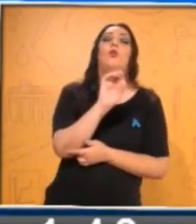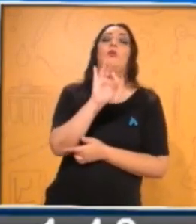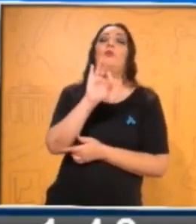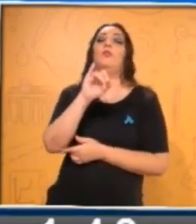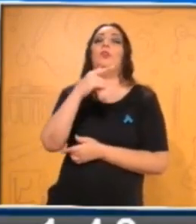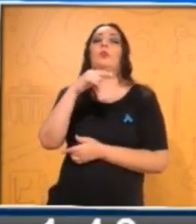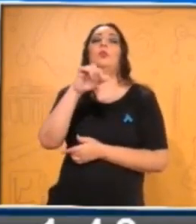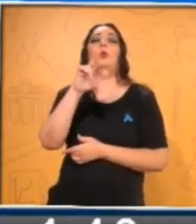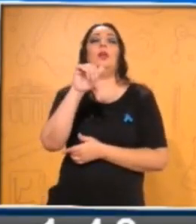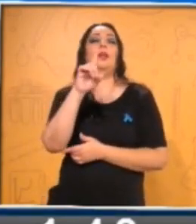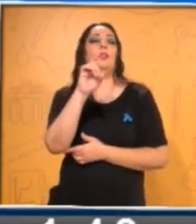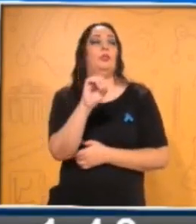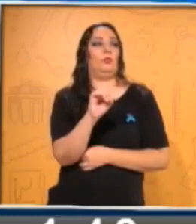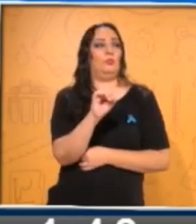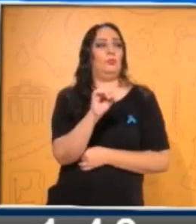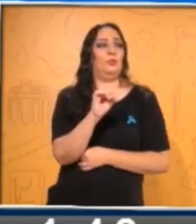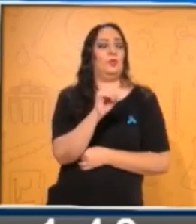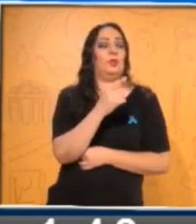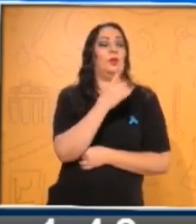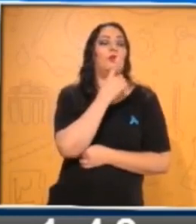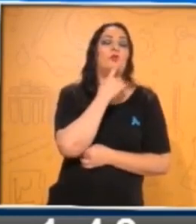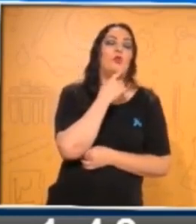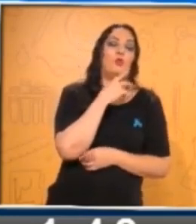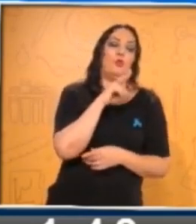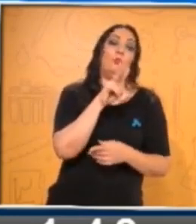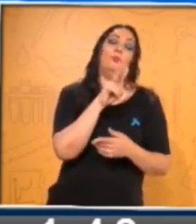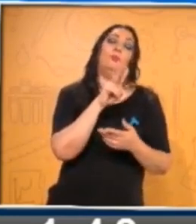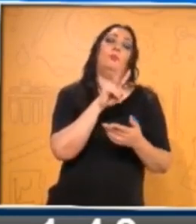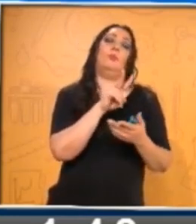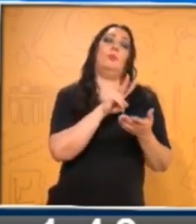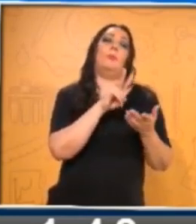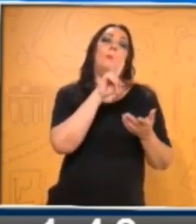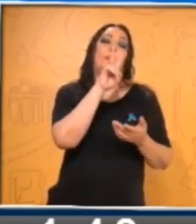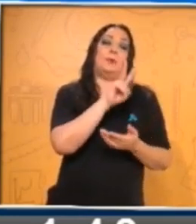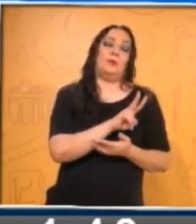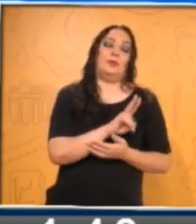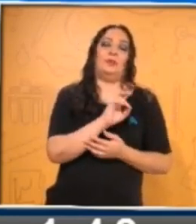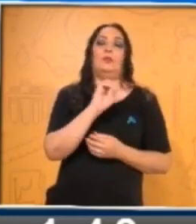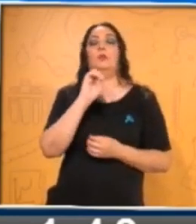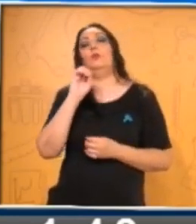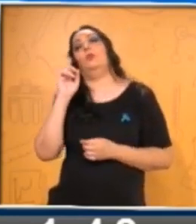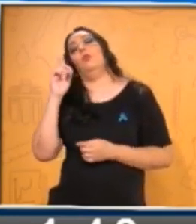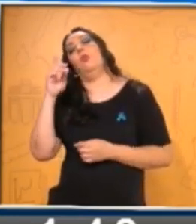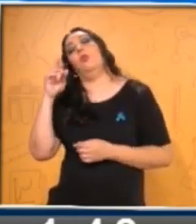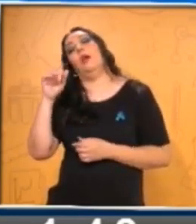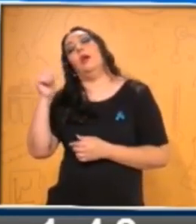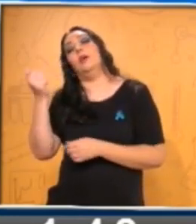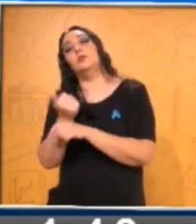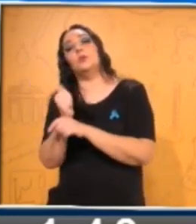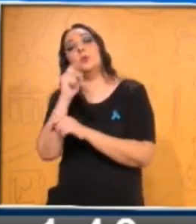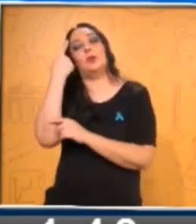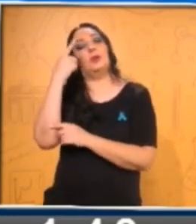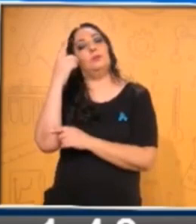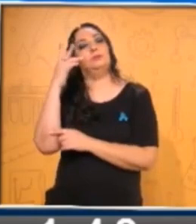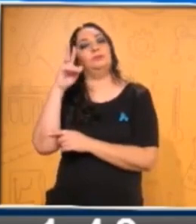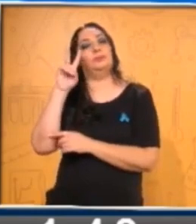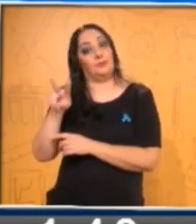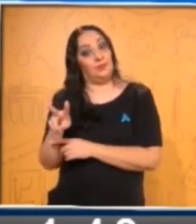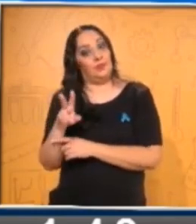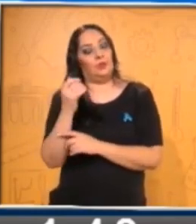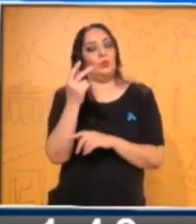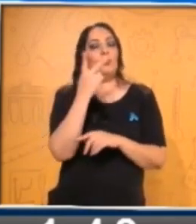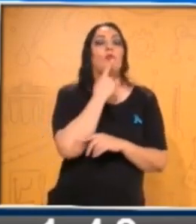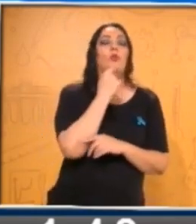figurado? Triangulito rojo para literal y rombo azul para figurado. Vamos a ver